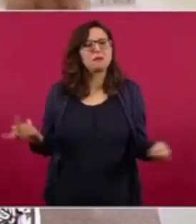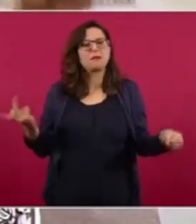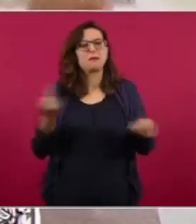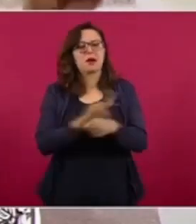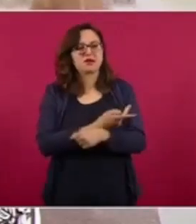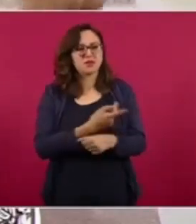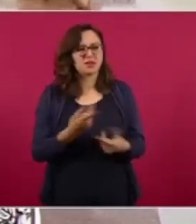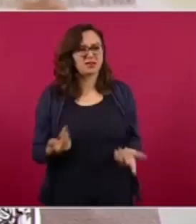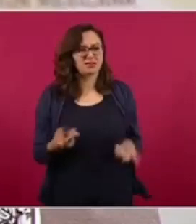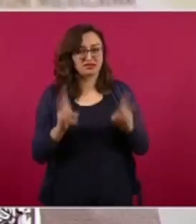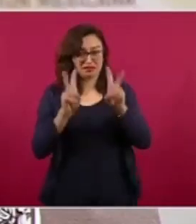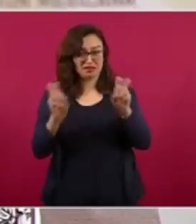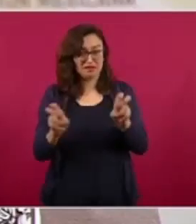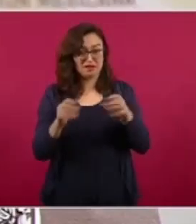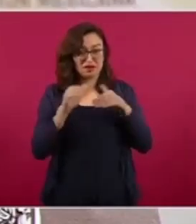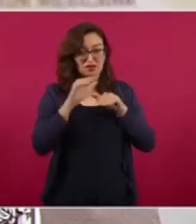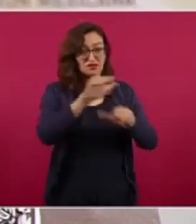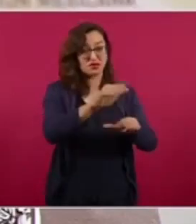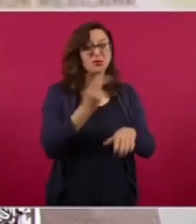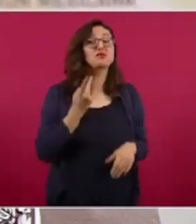¿Es un caso